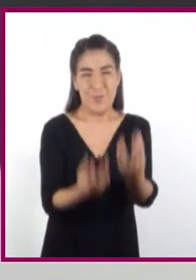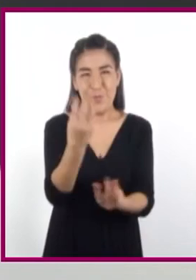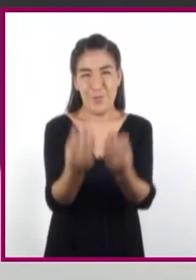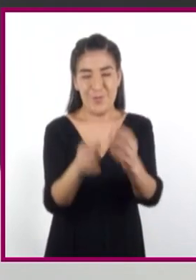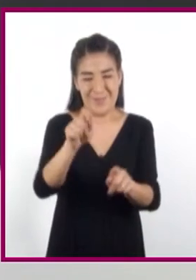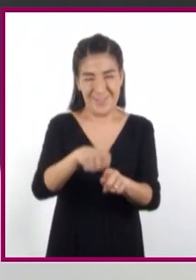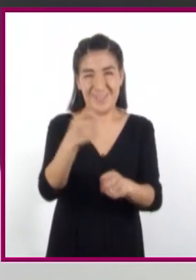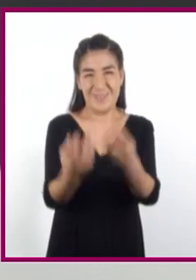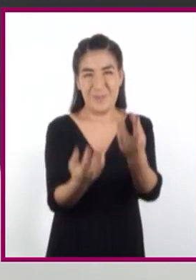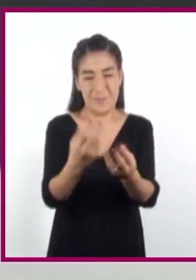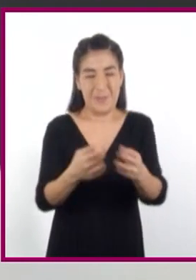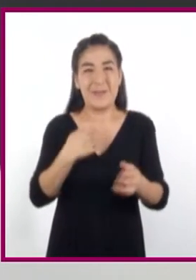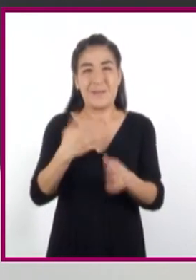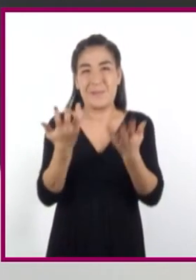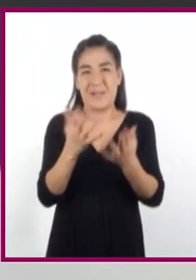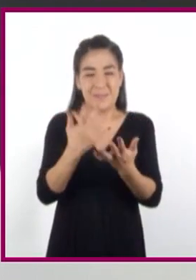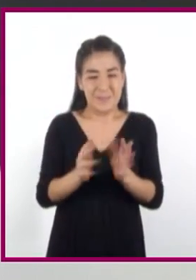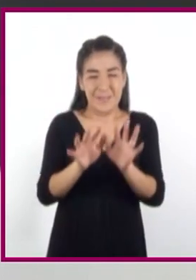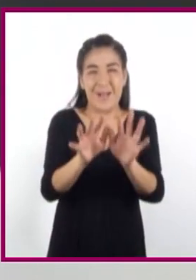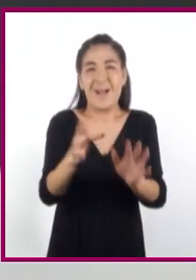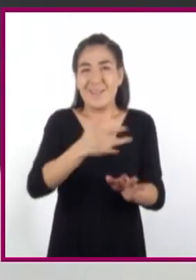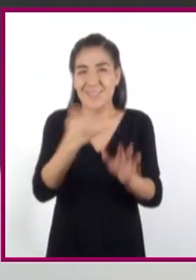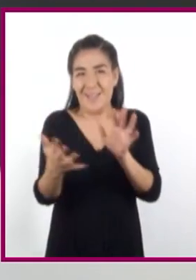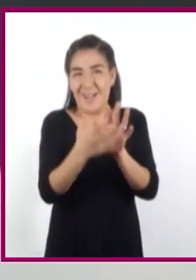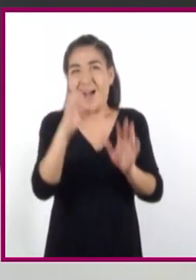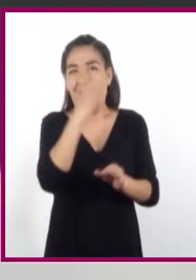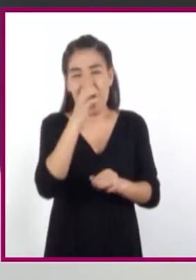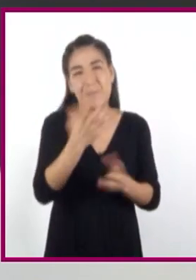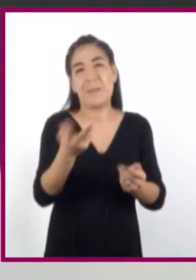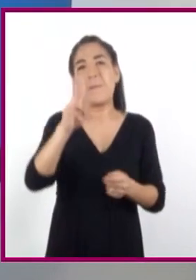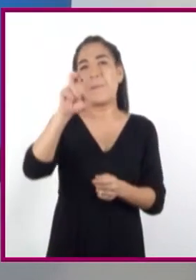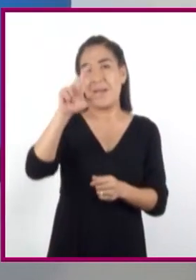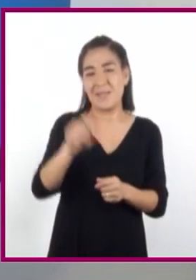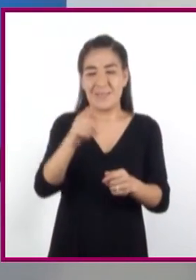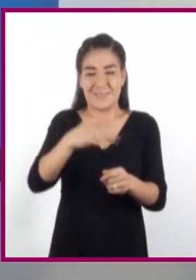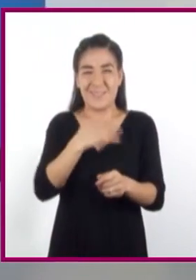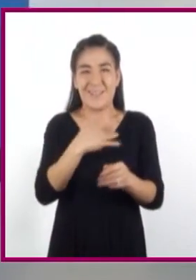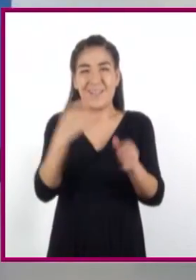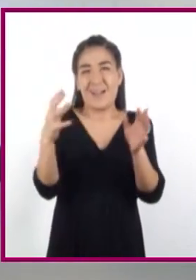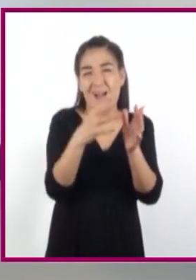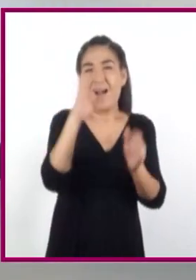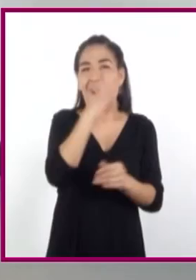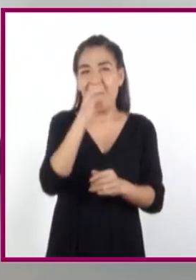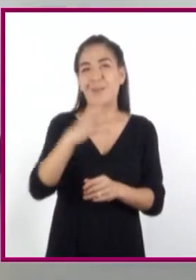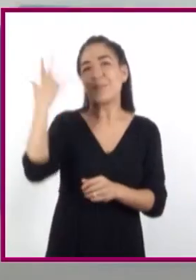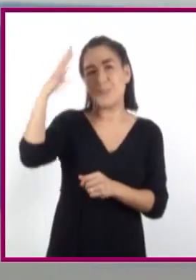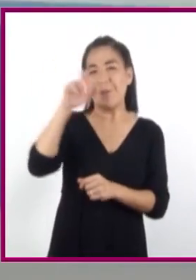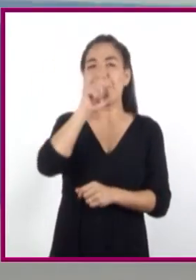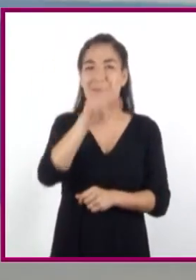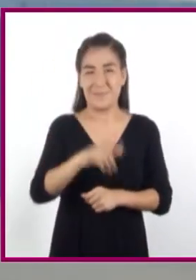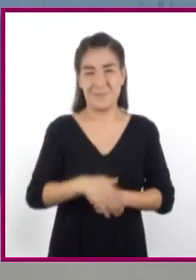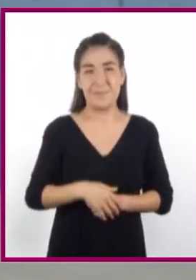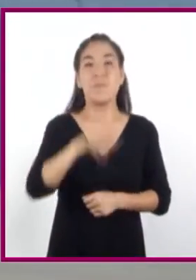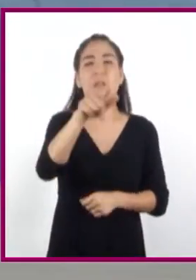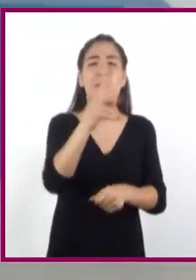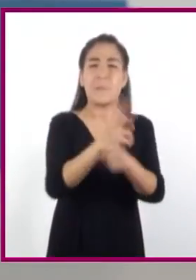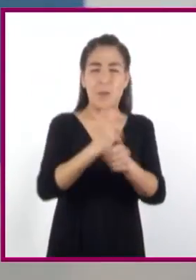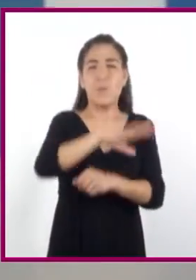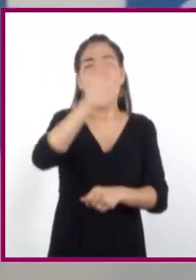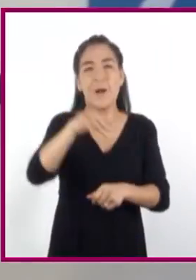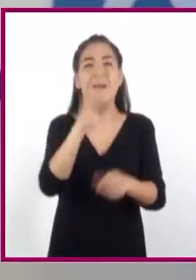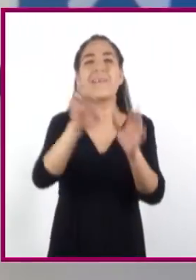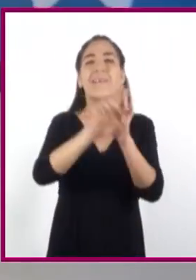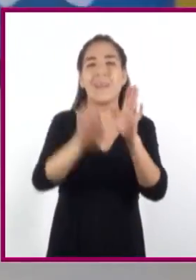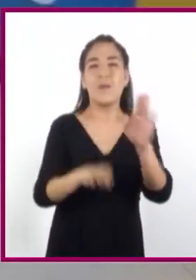cuando sientes el calor de la llama de una vela o del sol. Los invitamos a que busquen en su entorno ejemplos